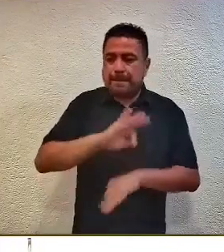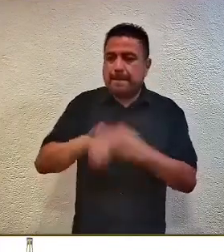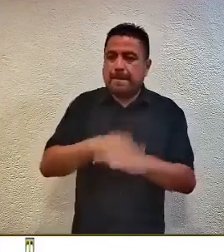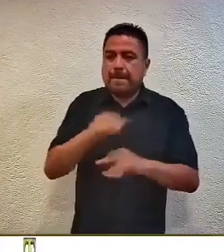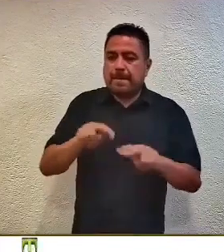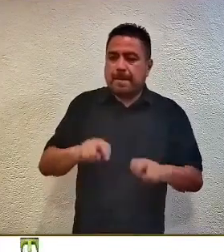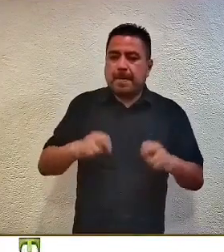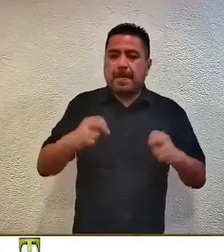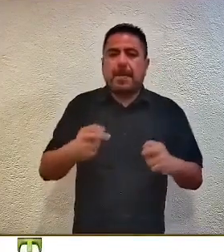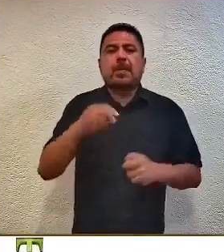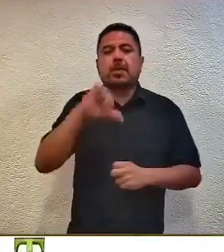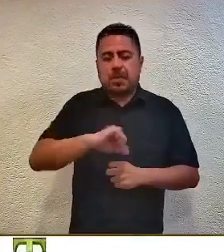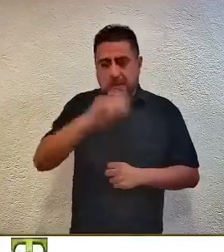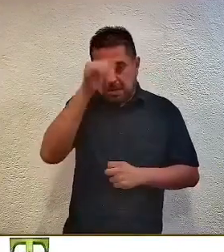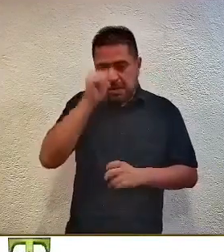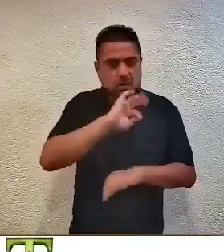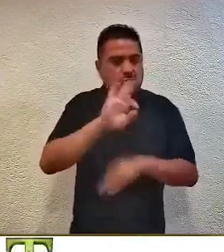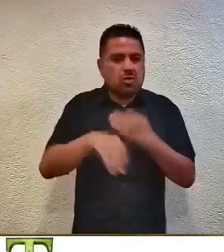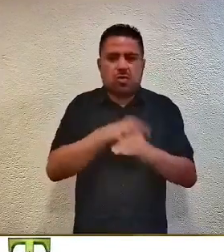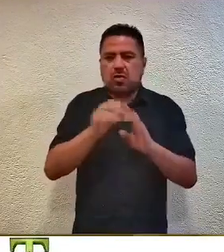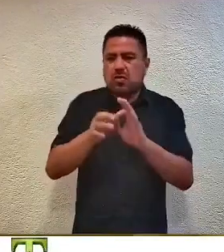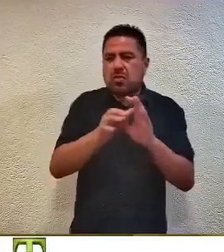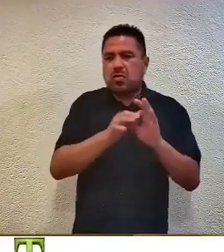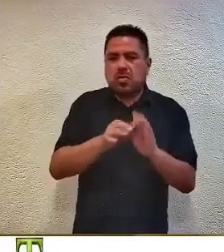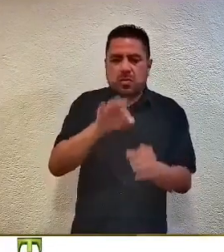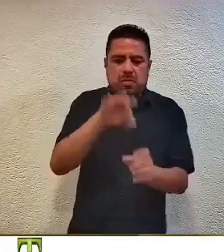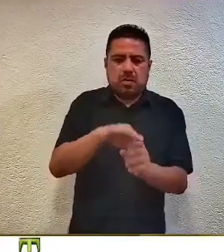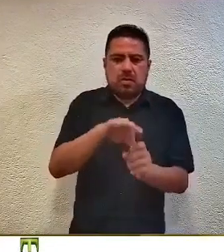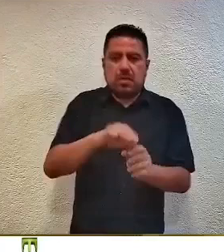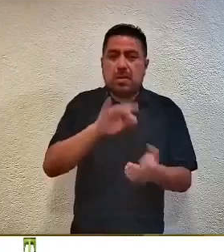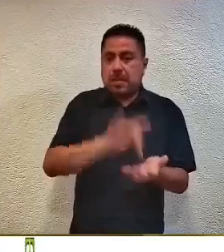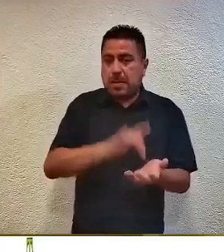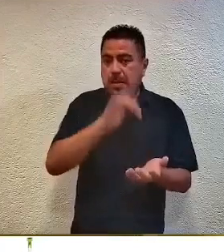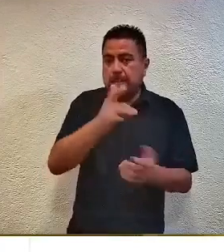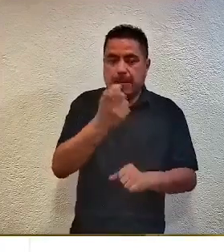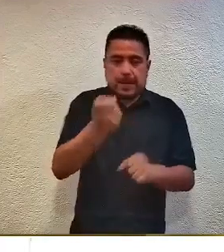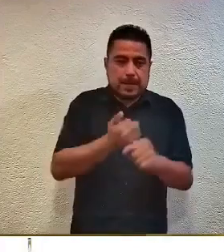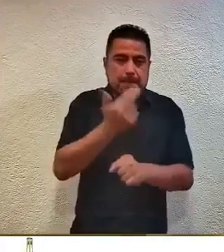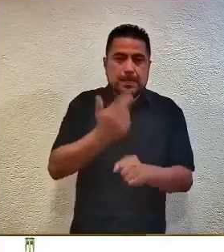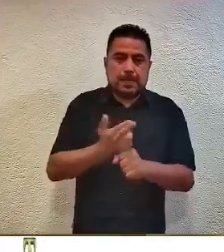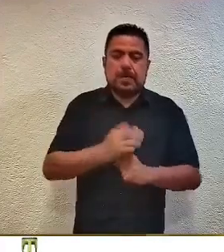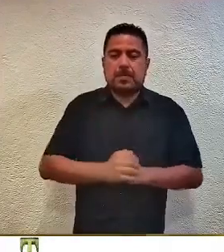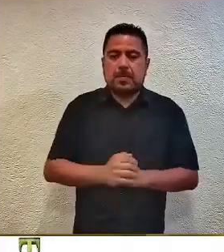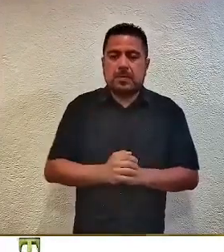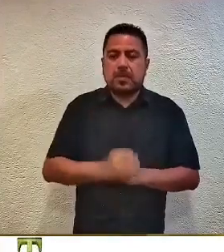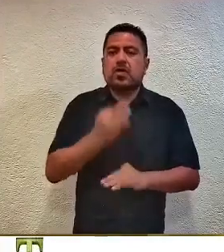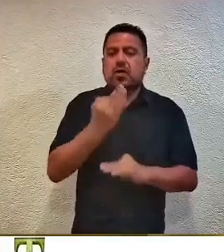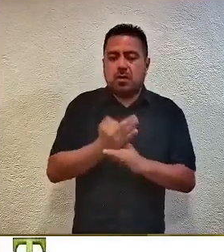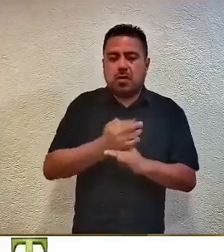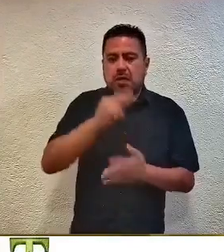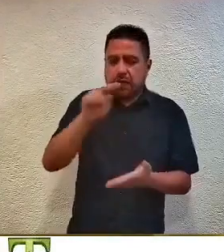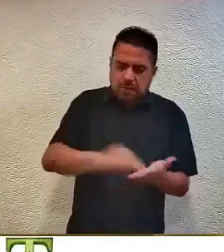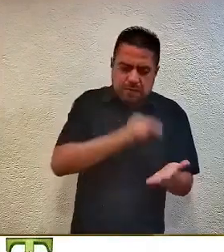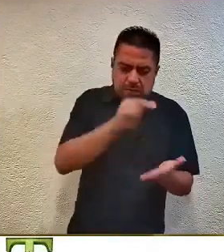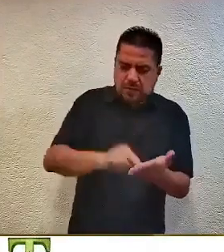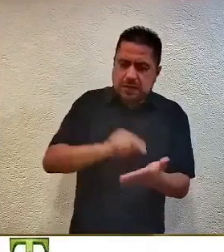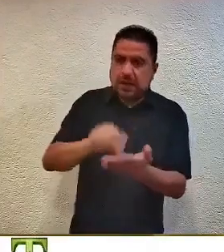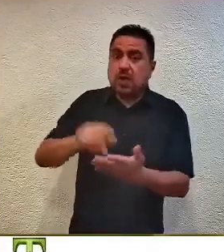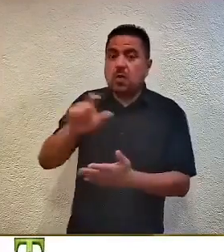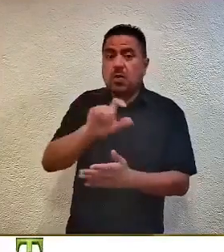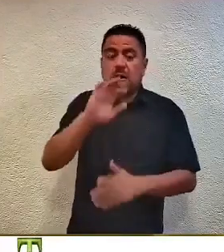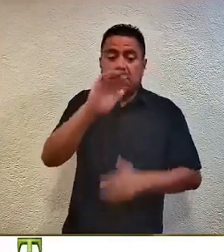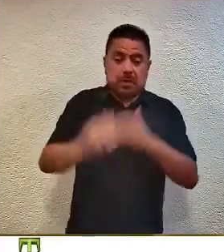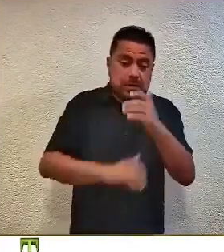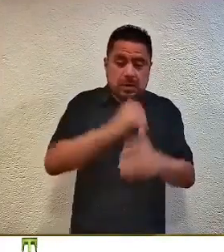el proyecto de resolución fue aprobado por unanimidad de votos. Gracias, secretario. Sírvase recabar las firmas a la conclusión de